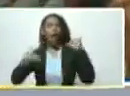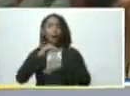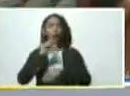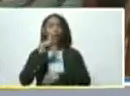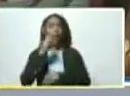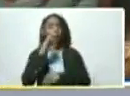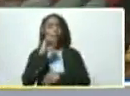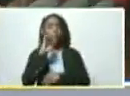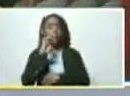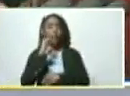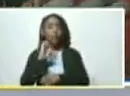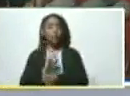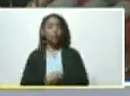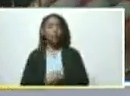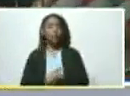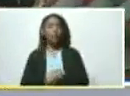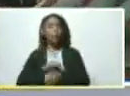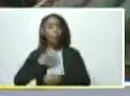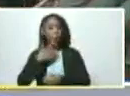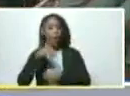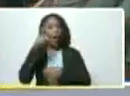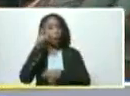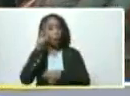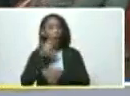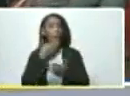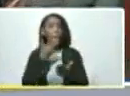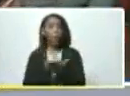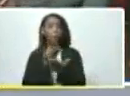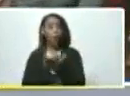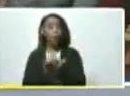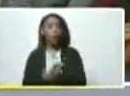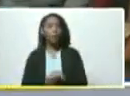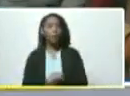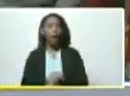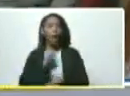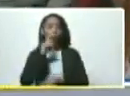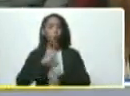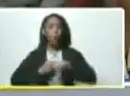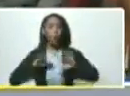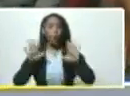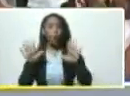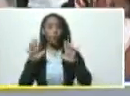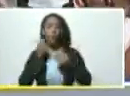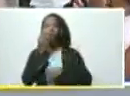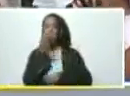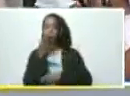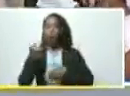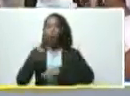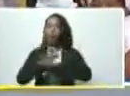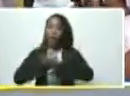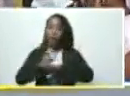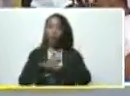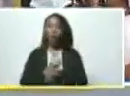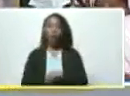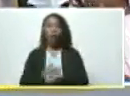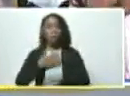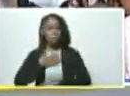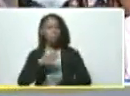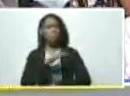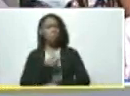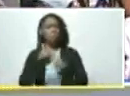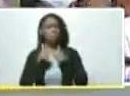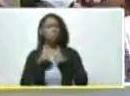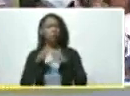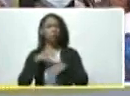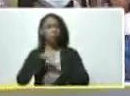del Ídice, y poder escuchar sus propuestas en el 1x10 del buen gobierno. Me parece muy bien